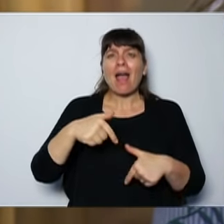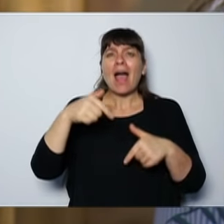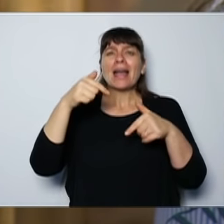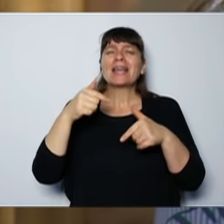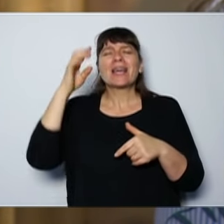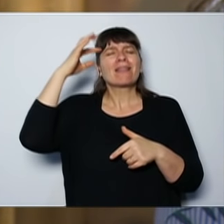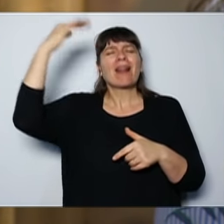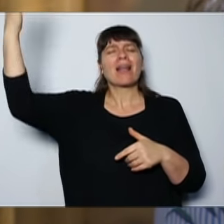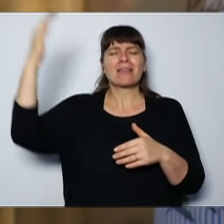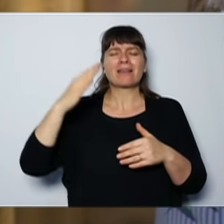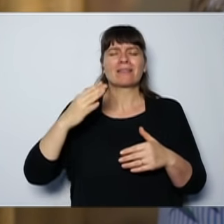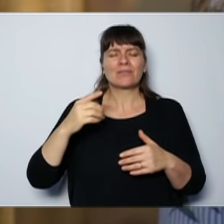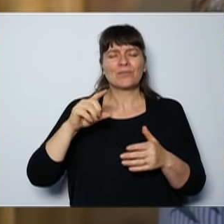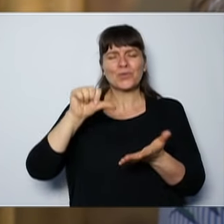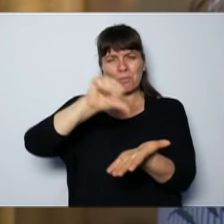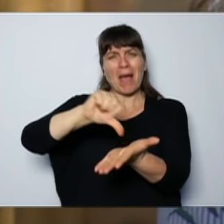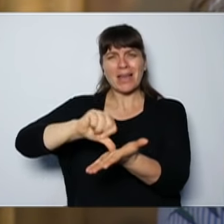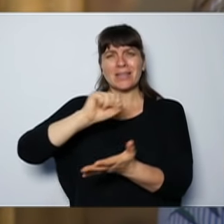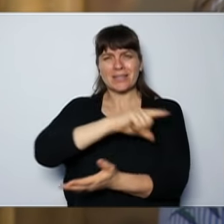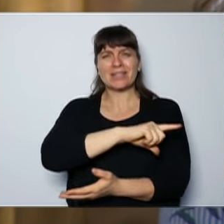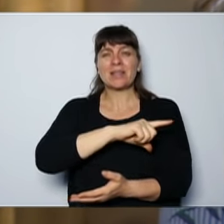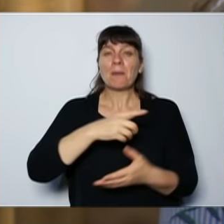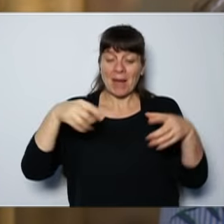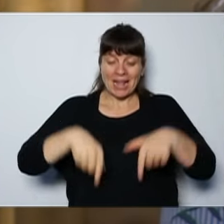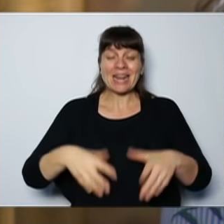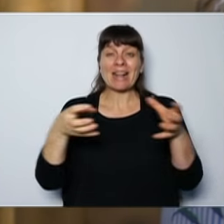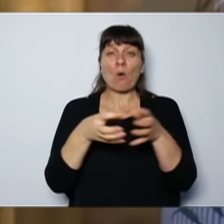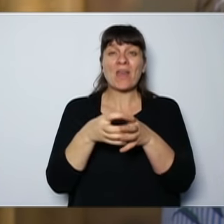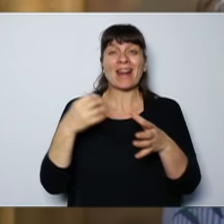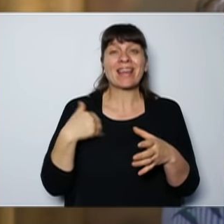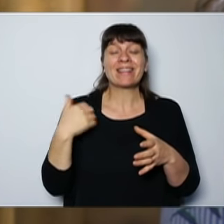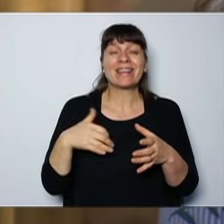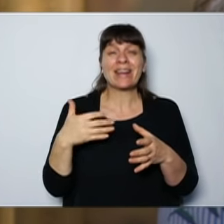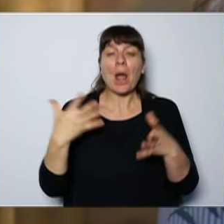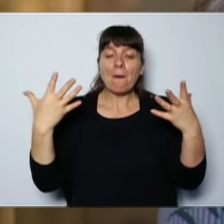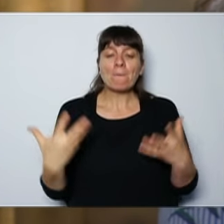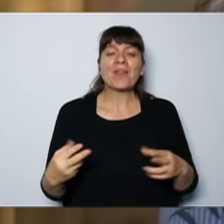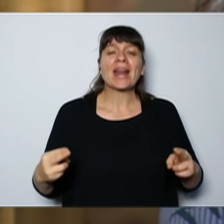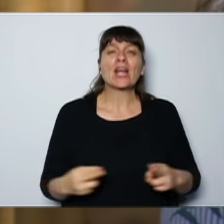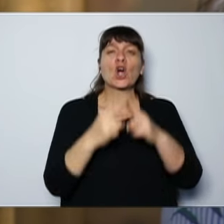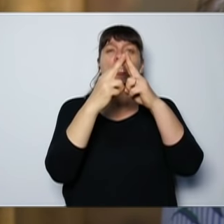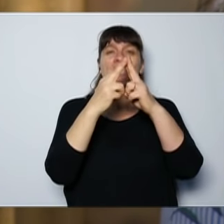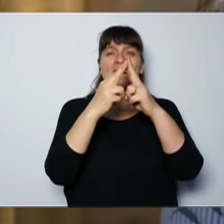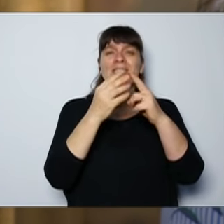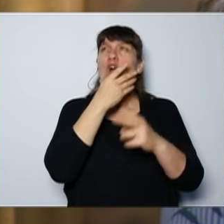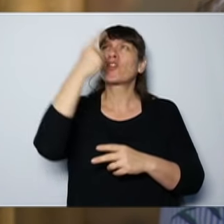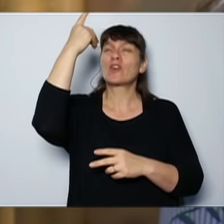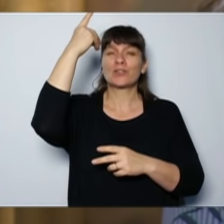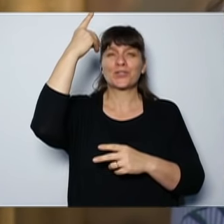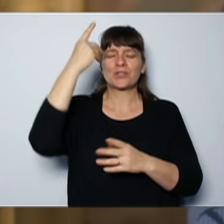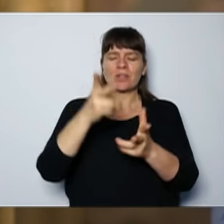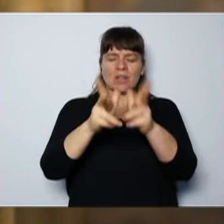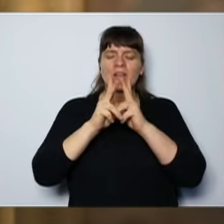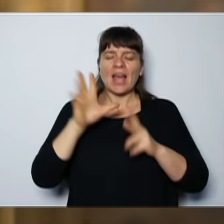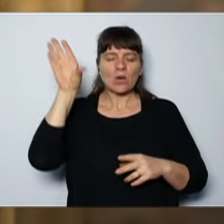añoran su patria, para que encuentren en nuestras comunidades el camino para llegar a Dios.